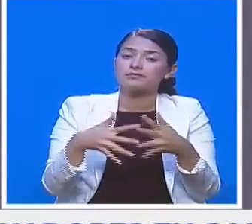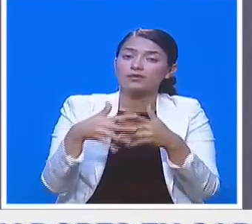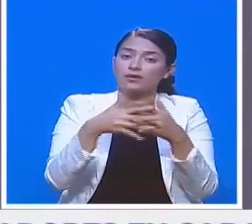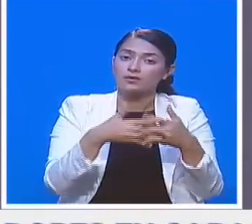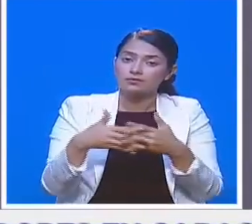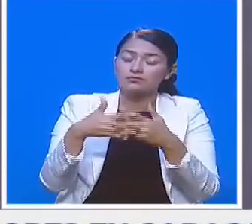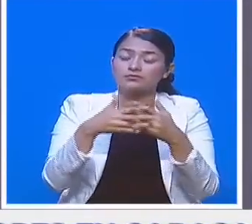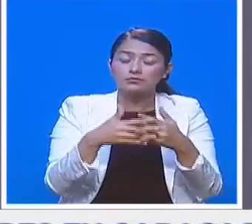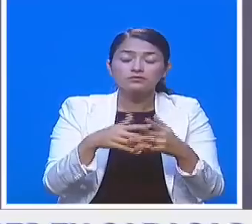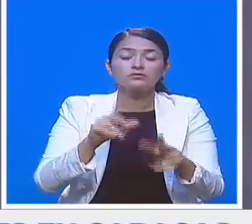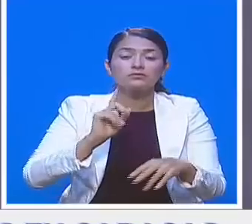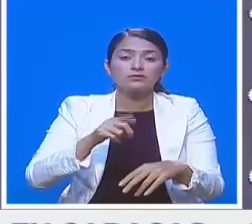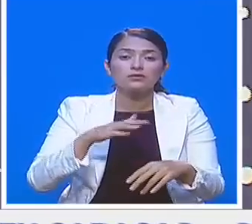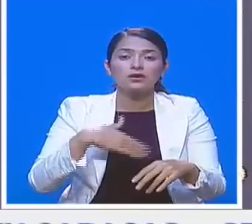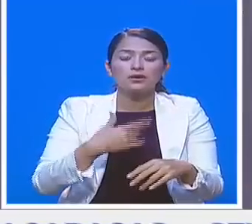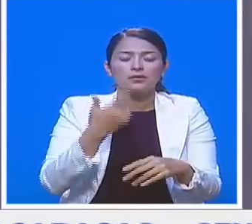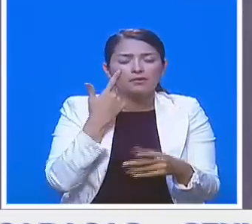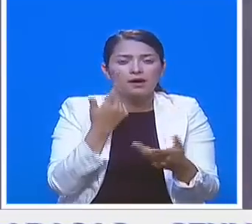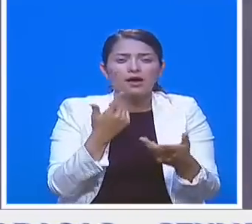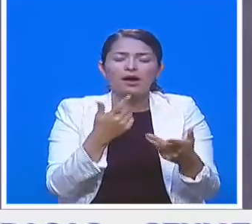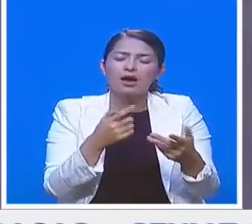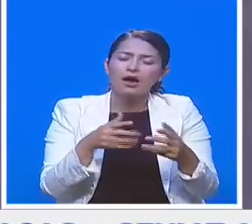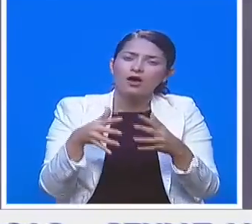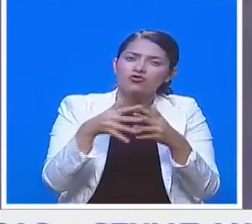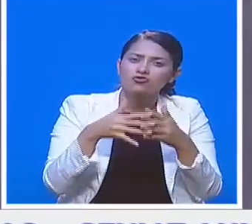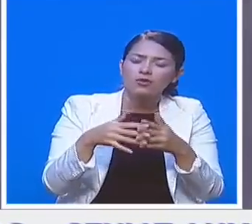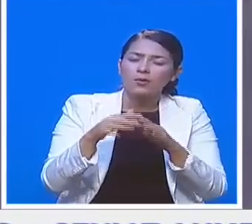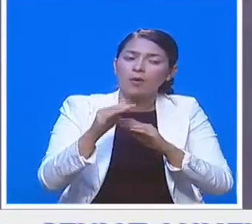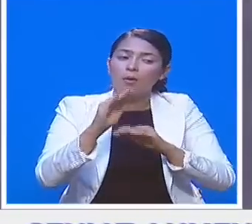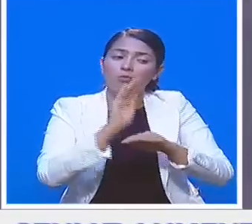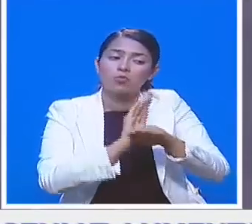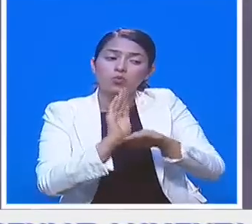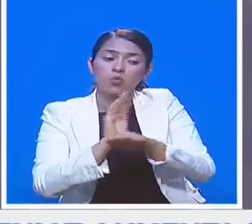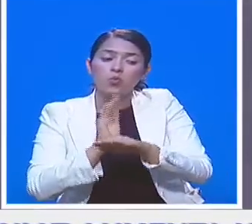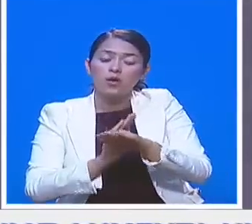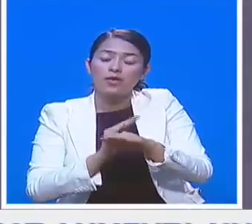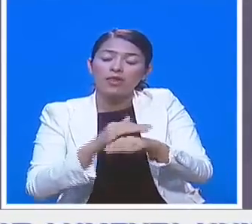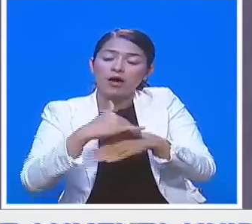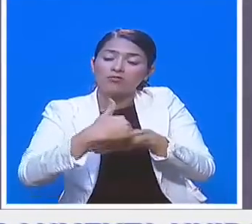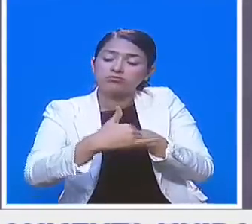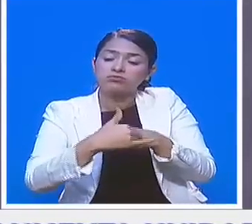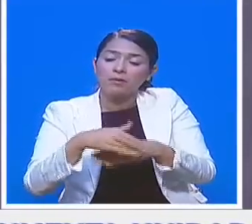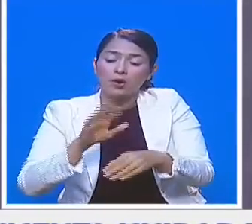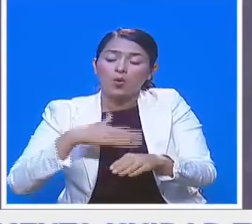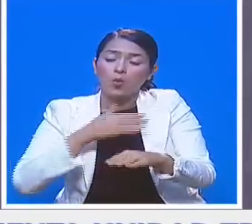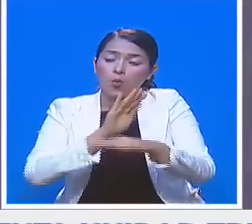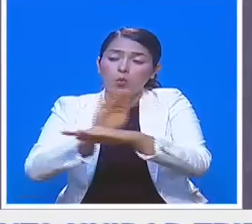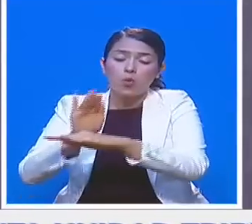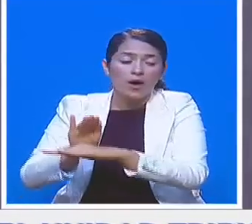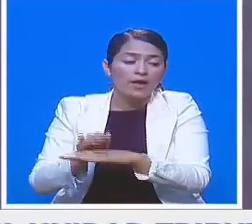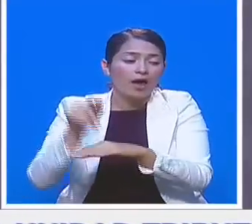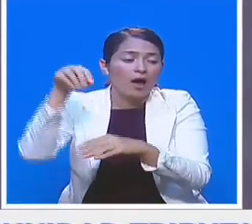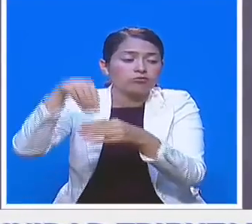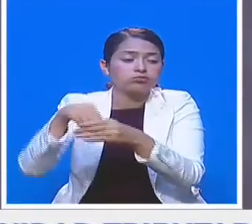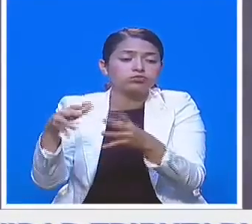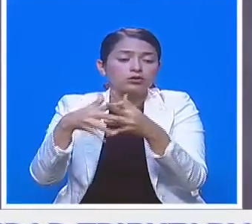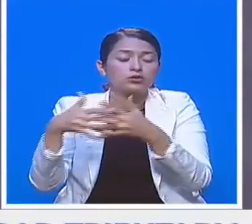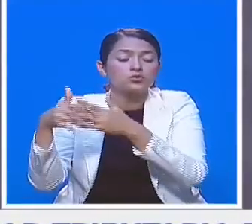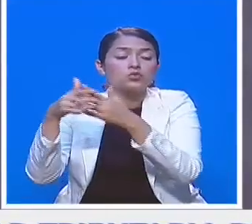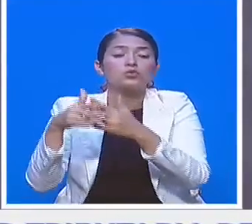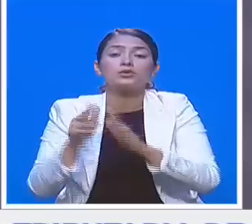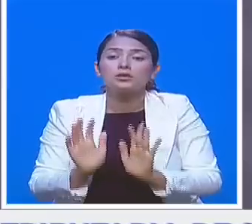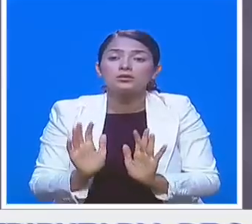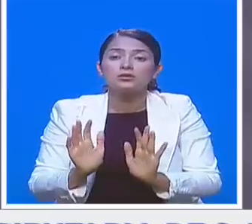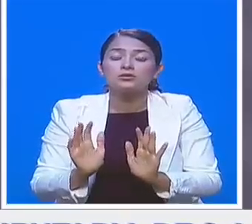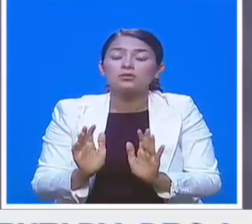poder ejercer su derecho soberano de proteger sus fronteras y además de garantizar la seguridad de sus ciudadanos. Aseguran de una